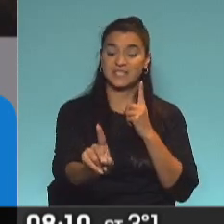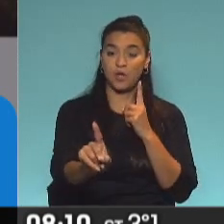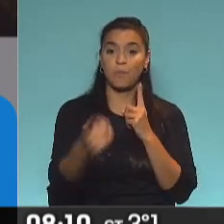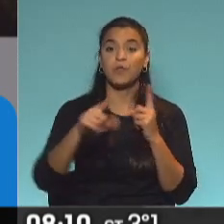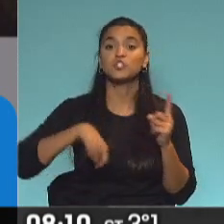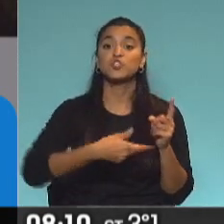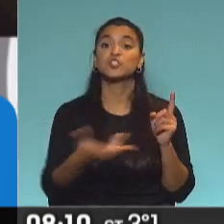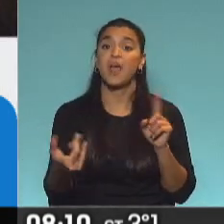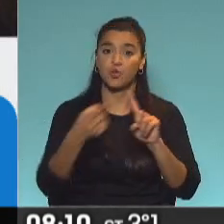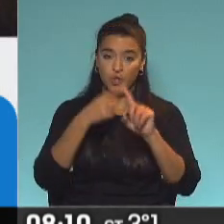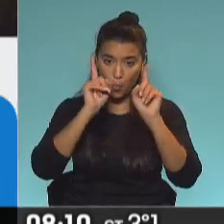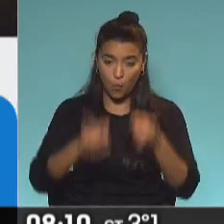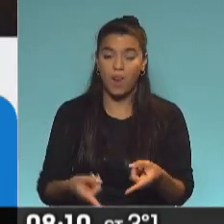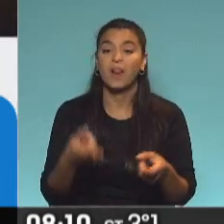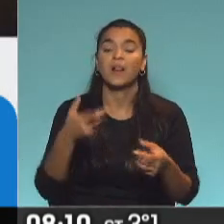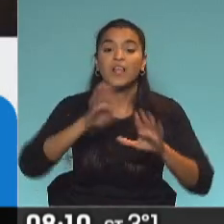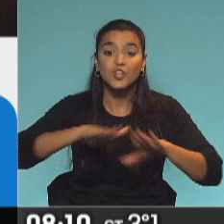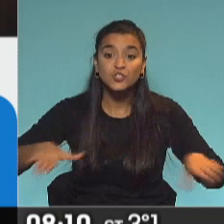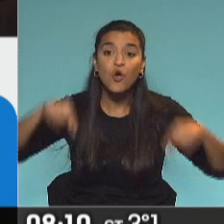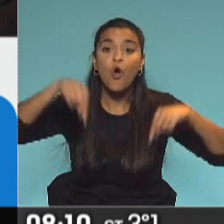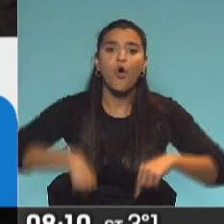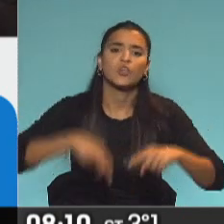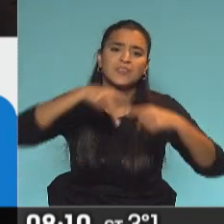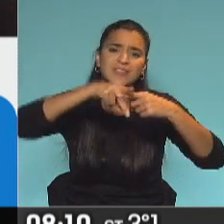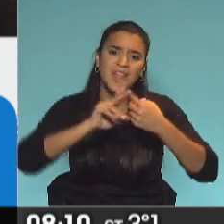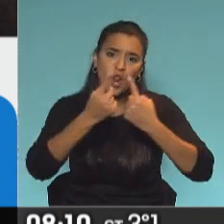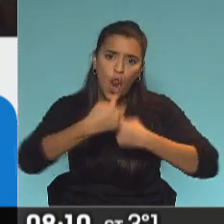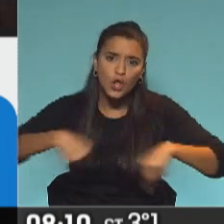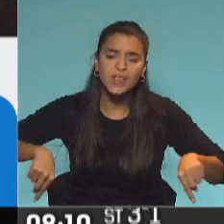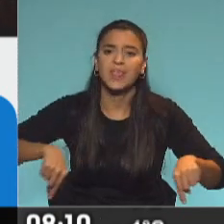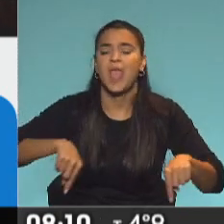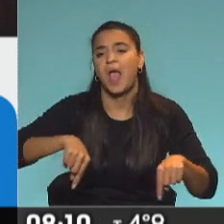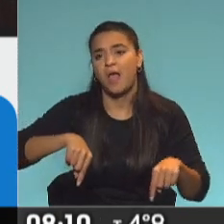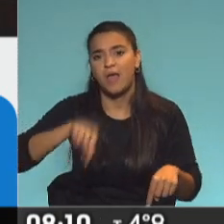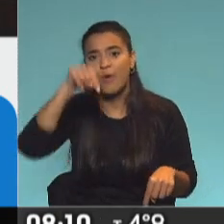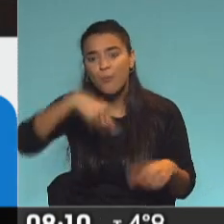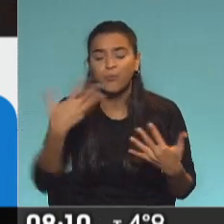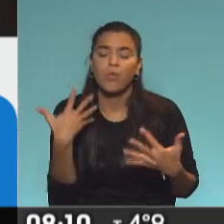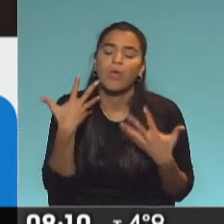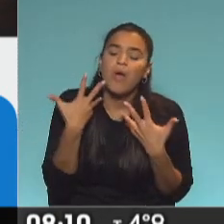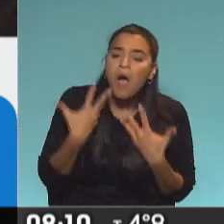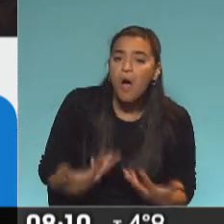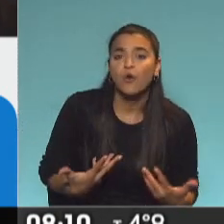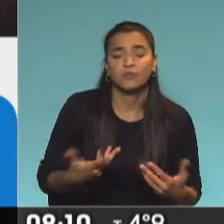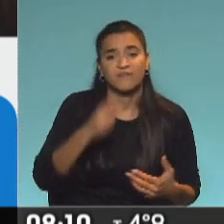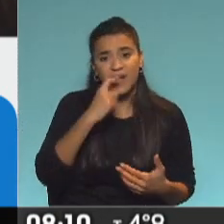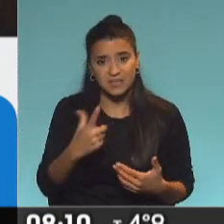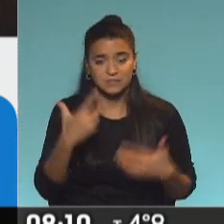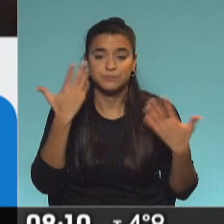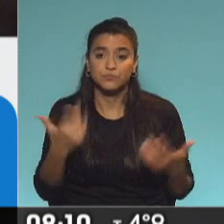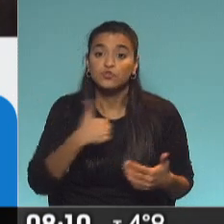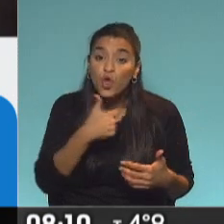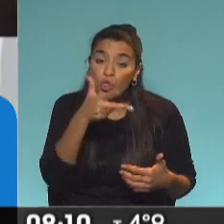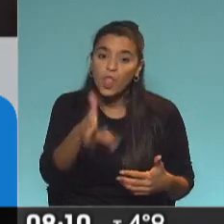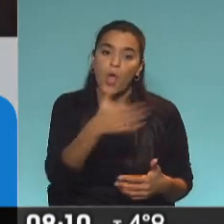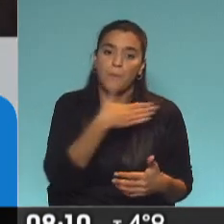no socialmente. Y los chicos hoy están con la tecnología y esto puede agotarlos más fácilmente. Así que yo le diría